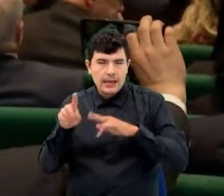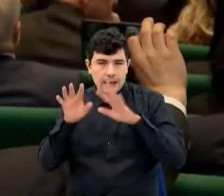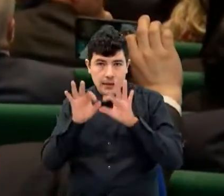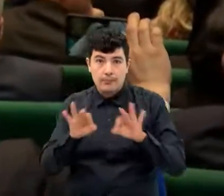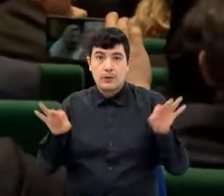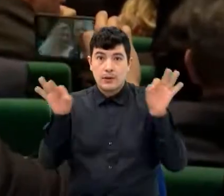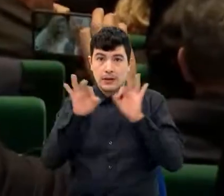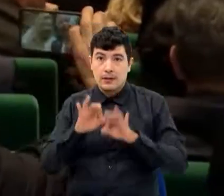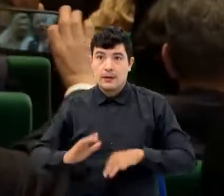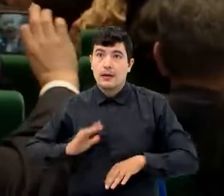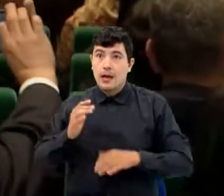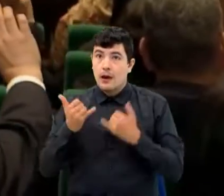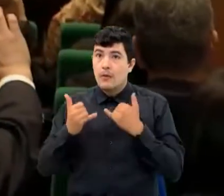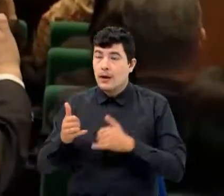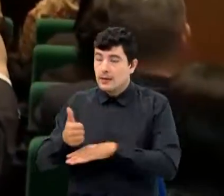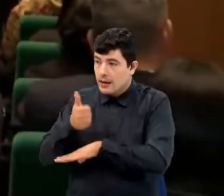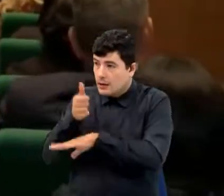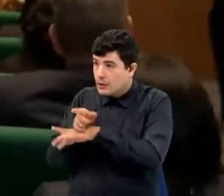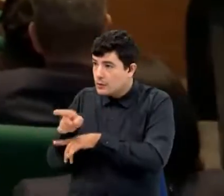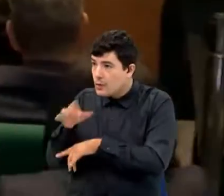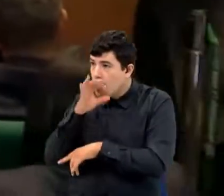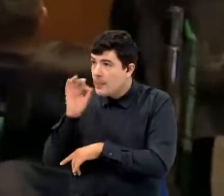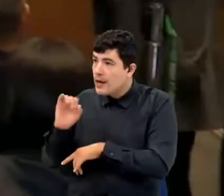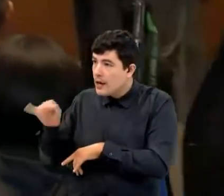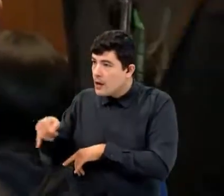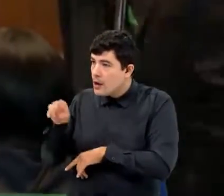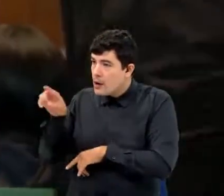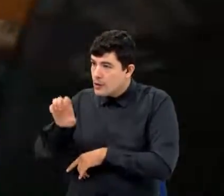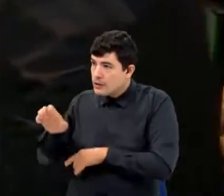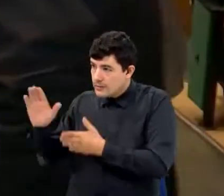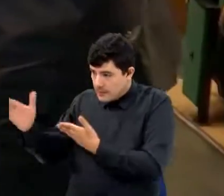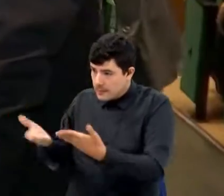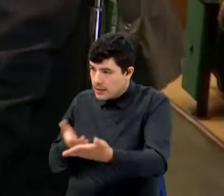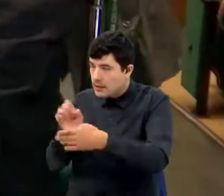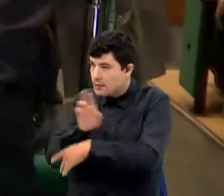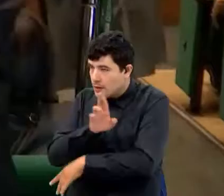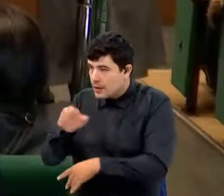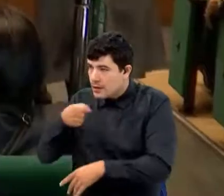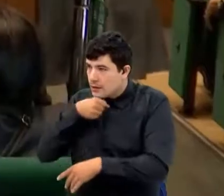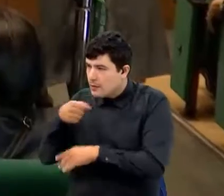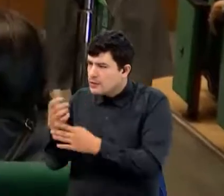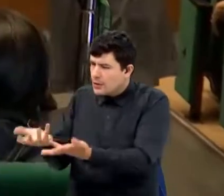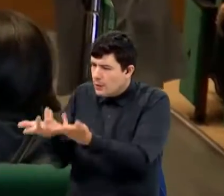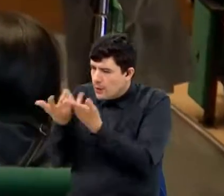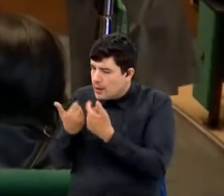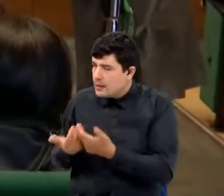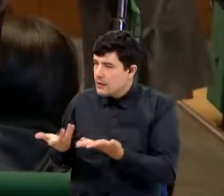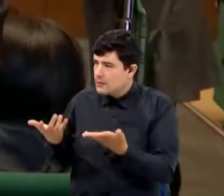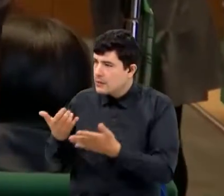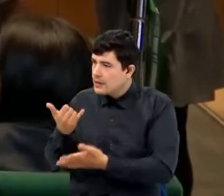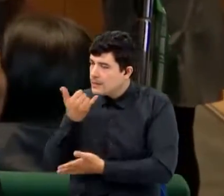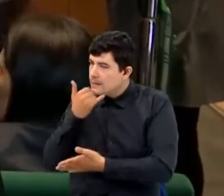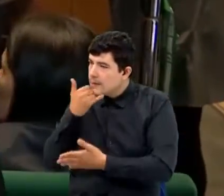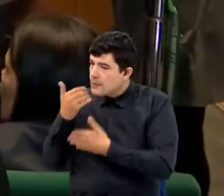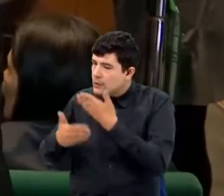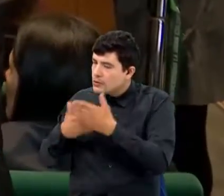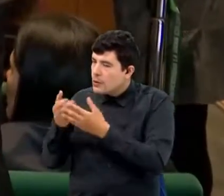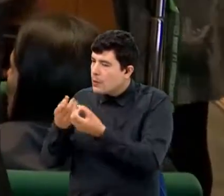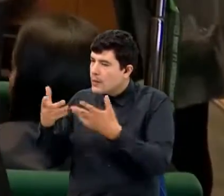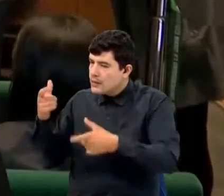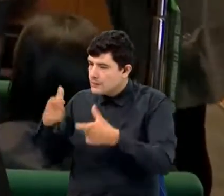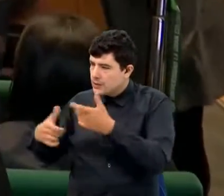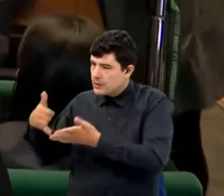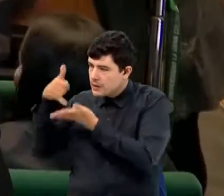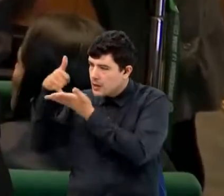director de la organización Gacetas de Colombia, José Gámez. Bienvenido a Oriente Noticias. Cuéntanos detalles de esa entrega. ¿Cuántos galardonados,